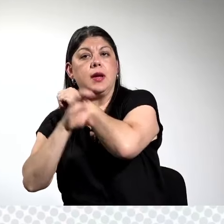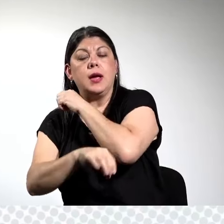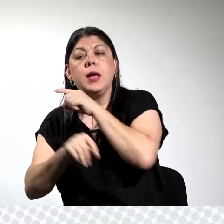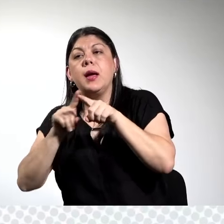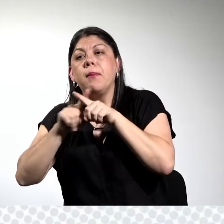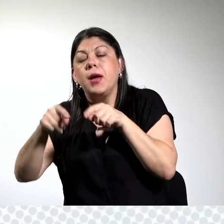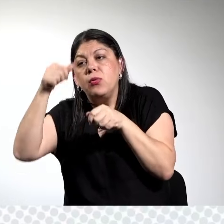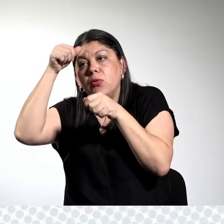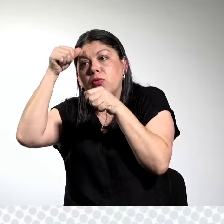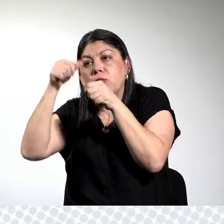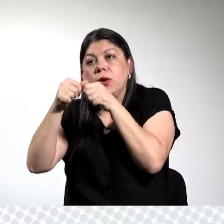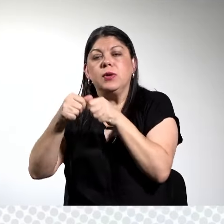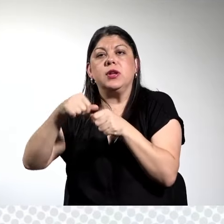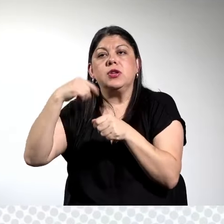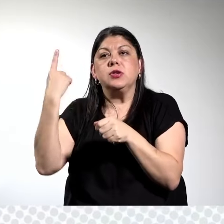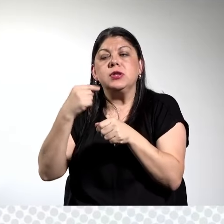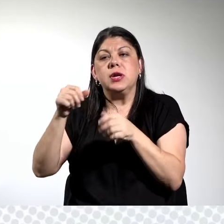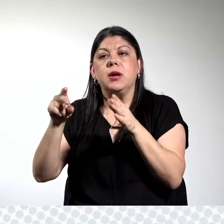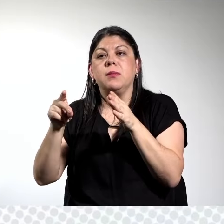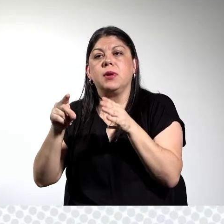pero sin obviar sus derechos